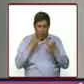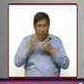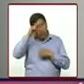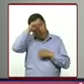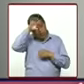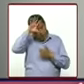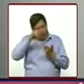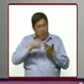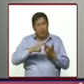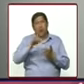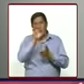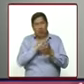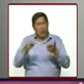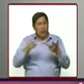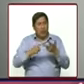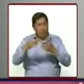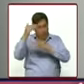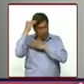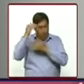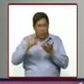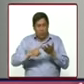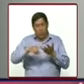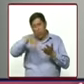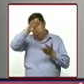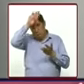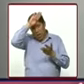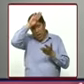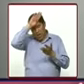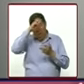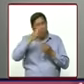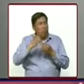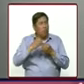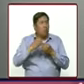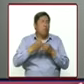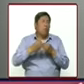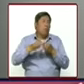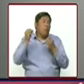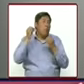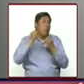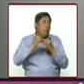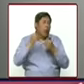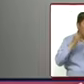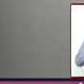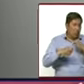Tarija, Chuquisaca, Santa Cruz y Beni son los departamentos más afectados a la fecha.